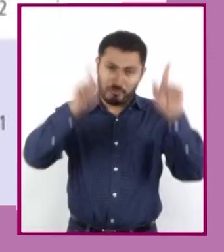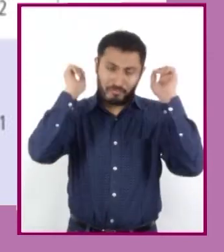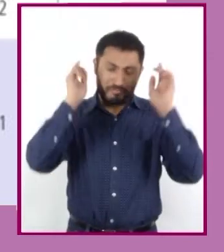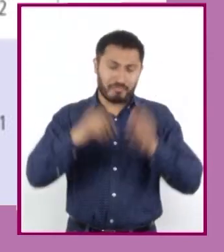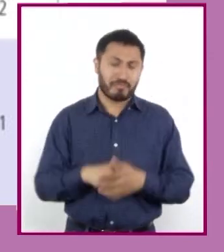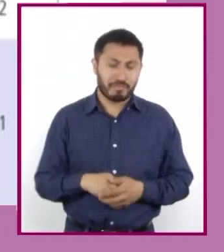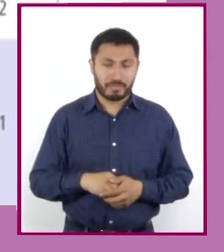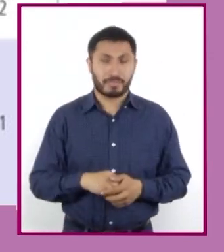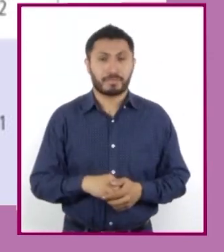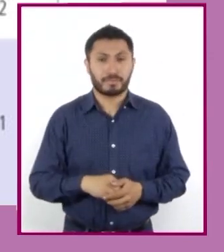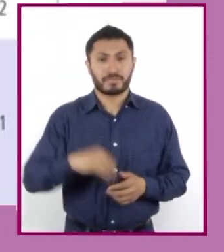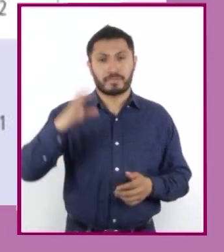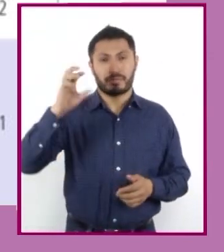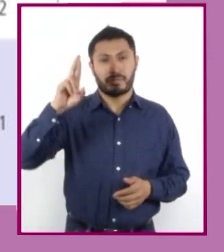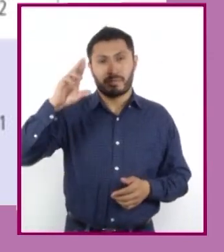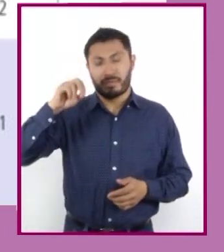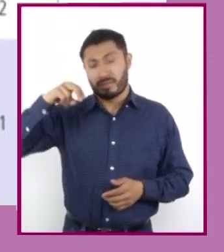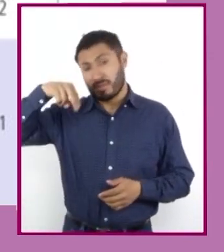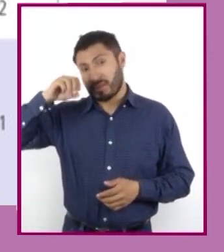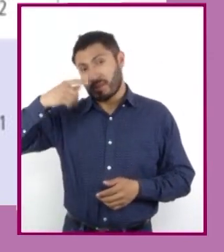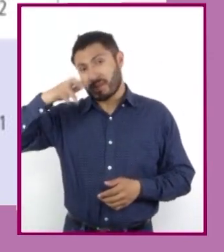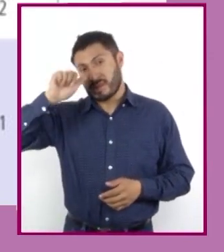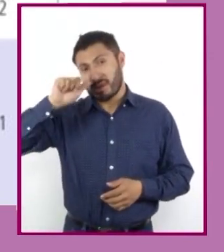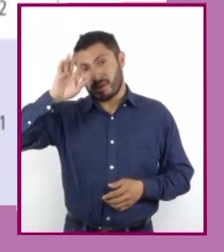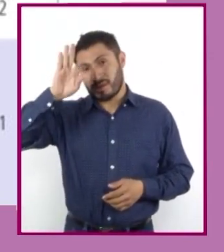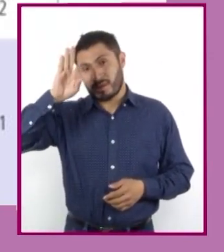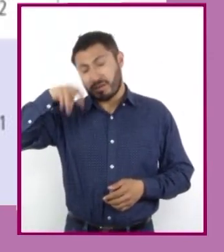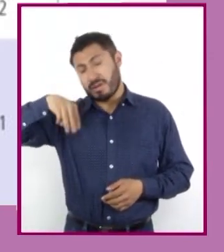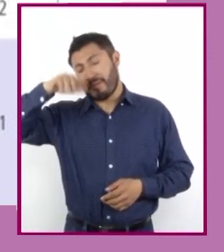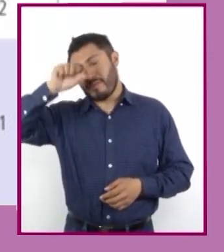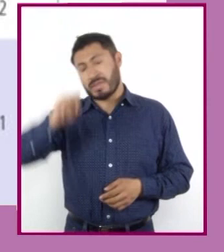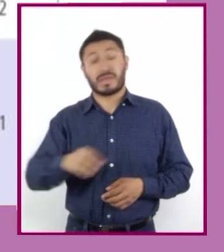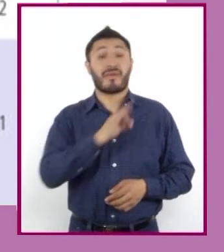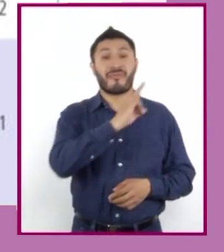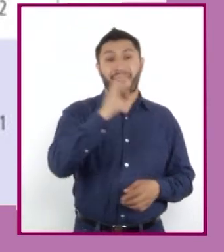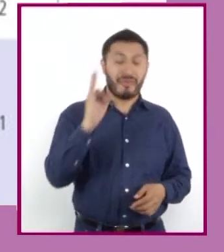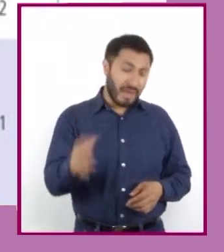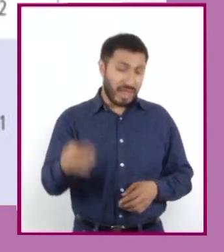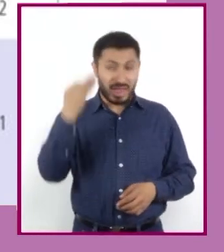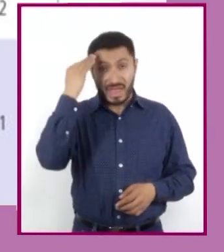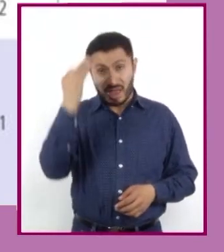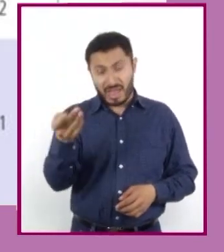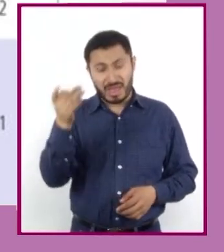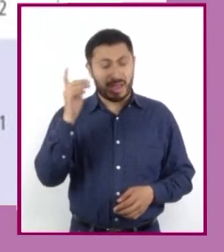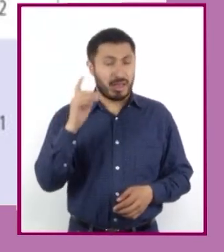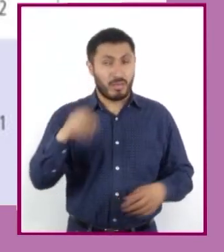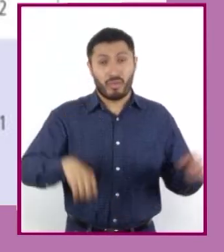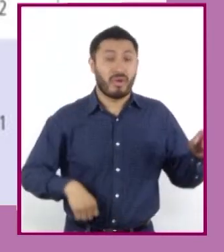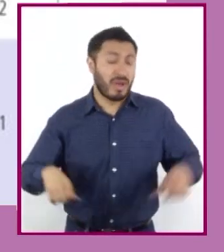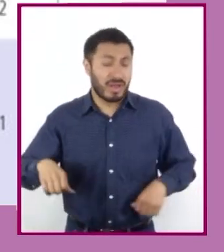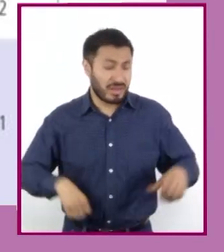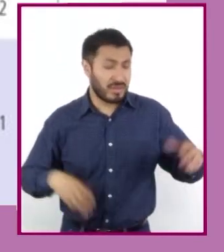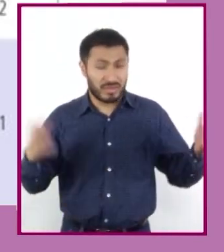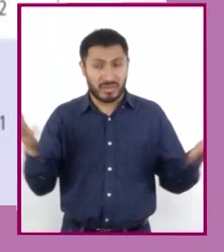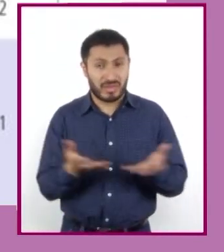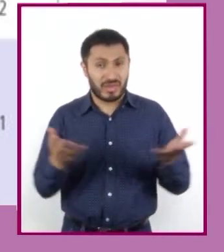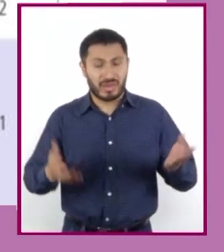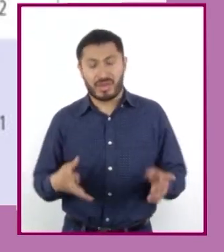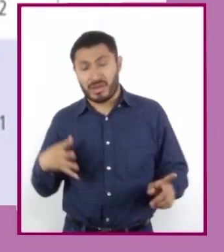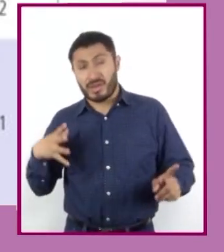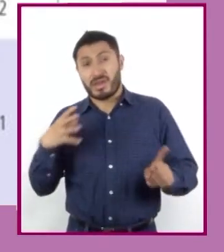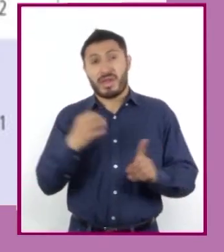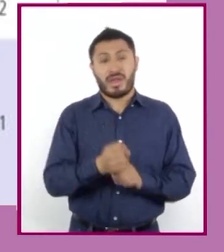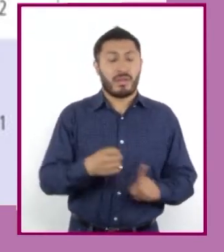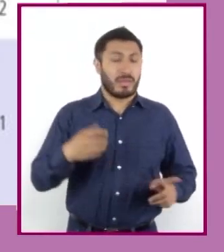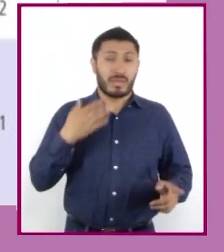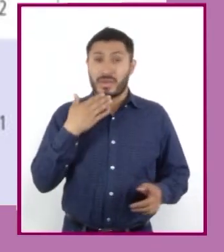Los cronogramas establecen fechas, tiempos y actividades a realizar para alcanzar una